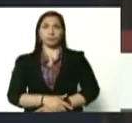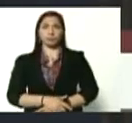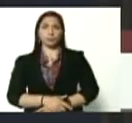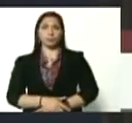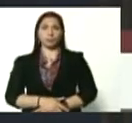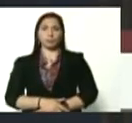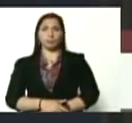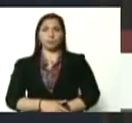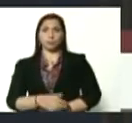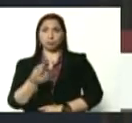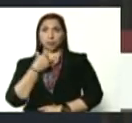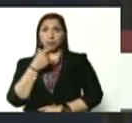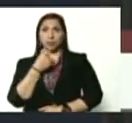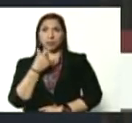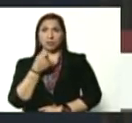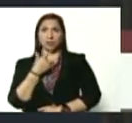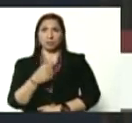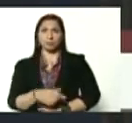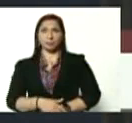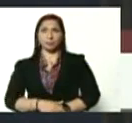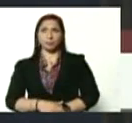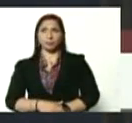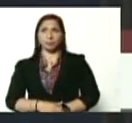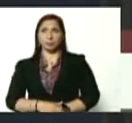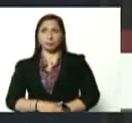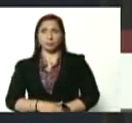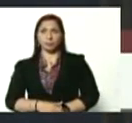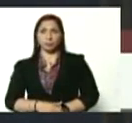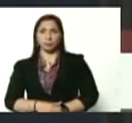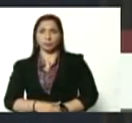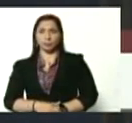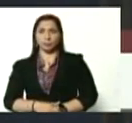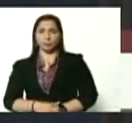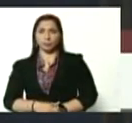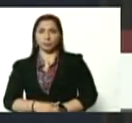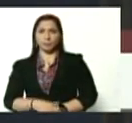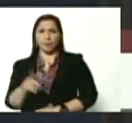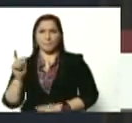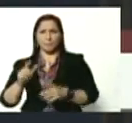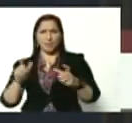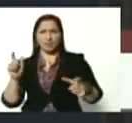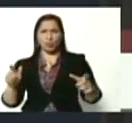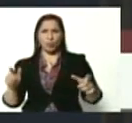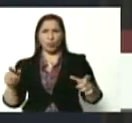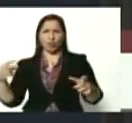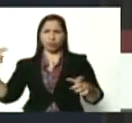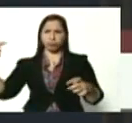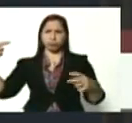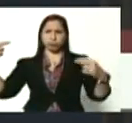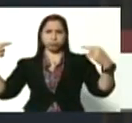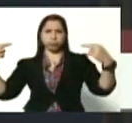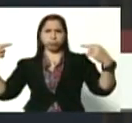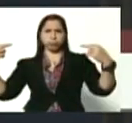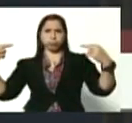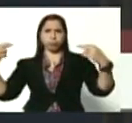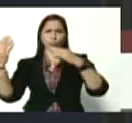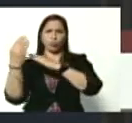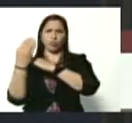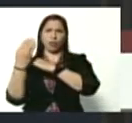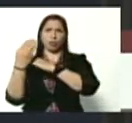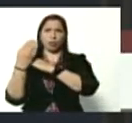pero las medicinas que le ponen a uno había una gente como que me estaba vigilando cuidando